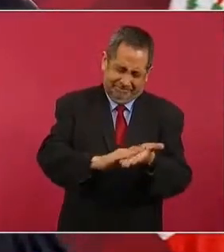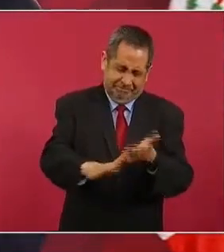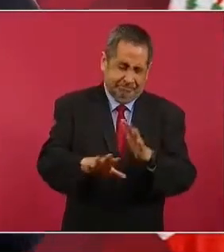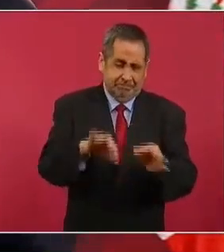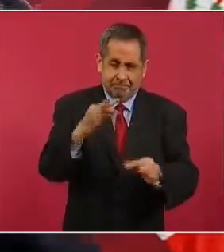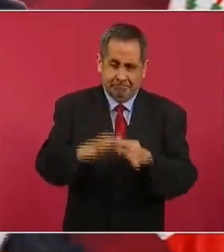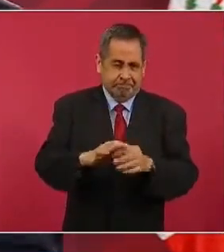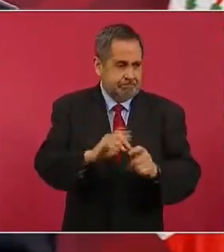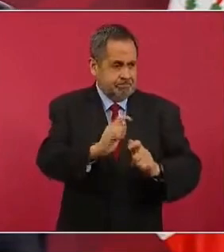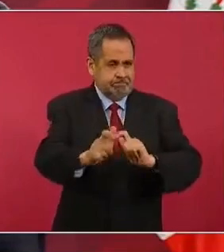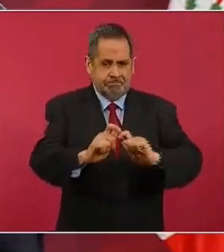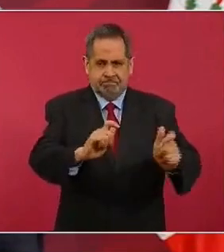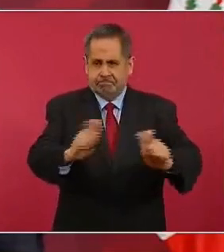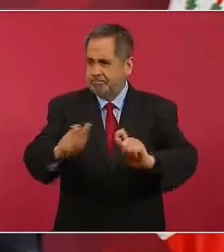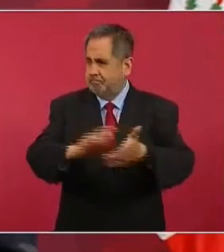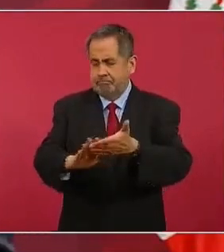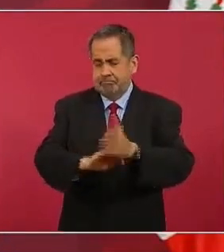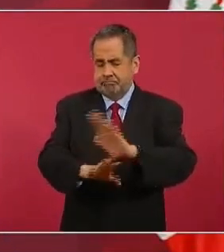nada a nadie.